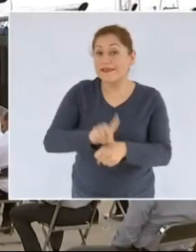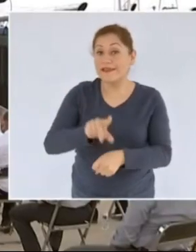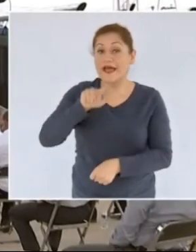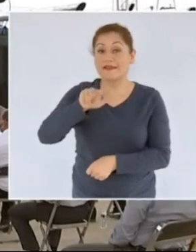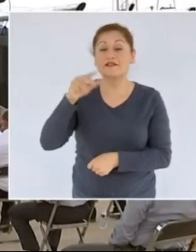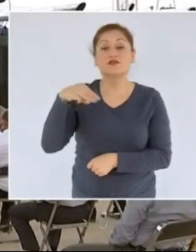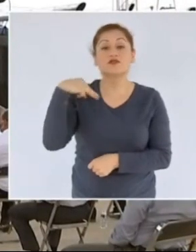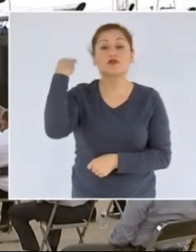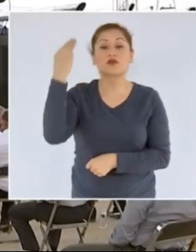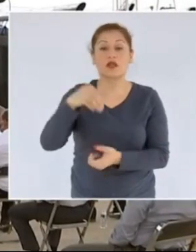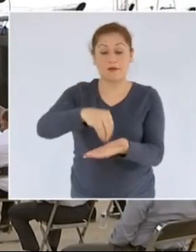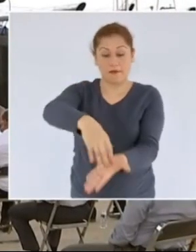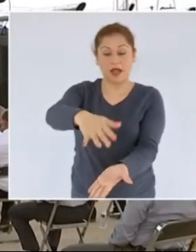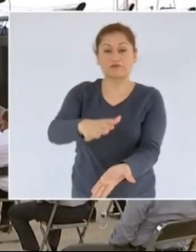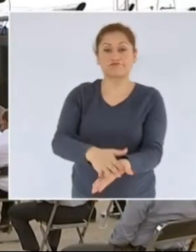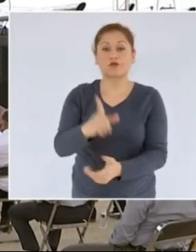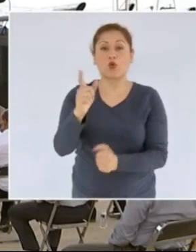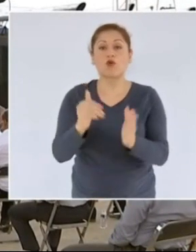reportando